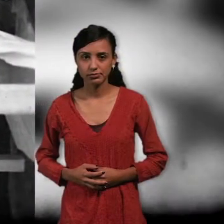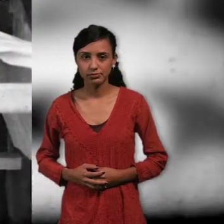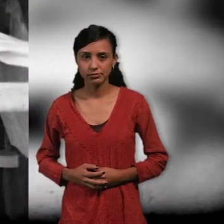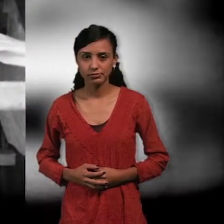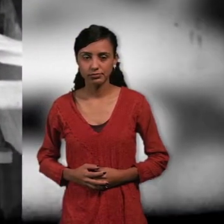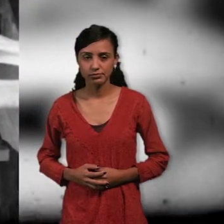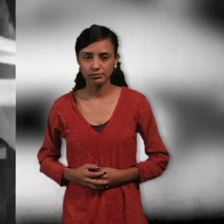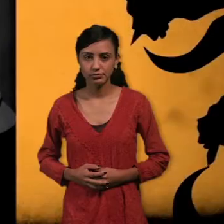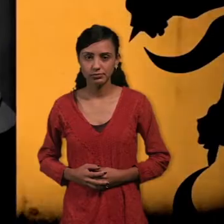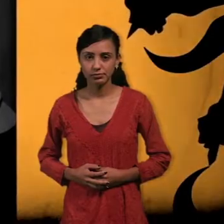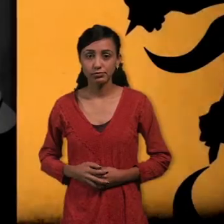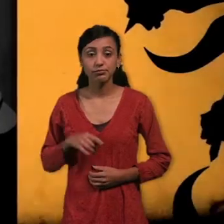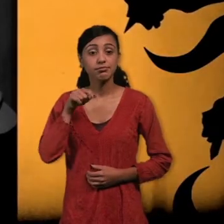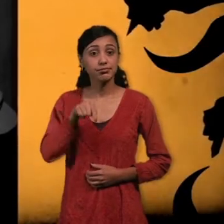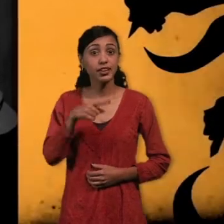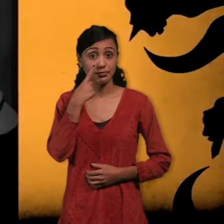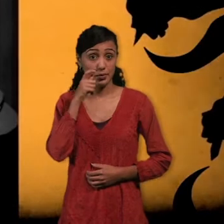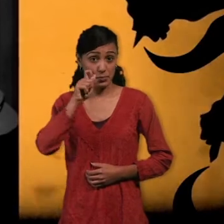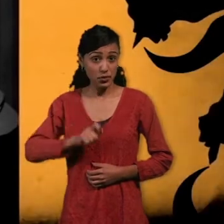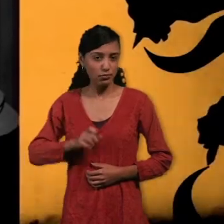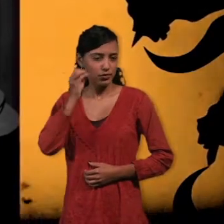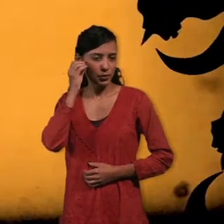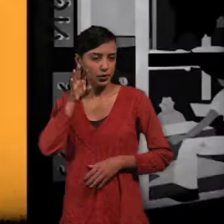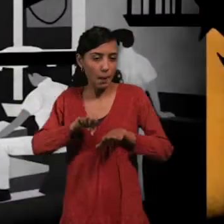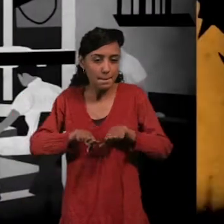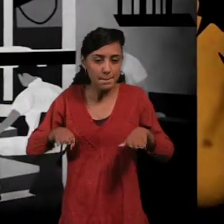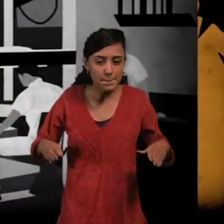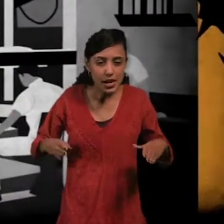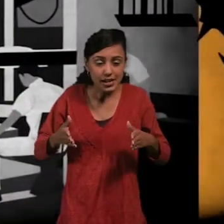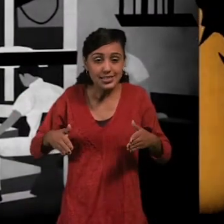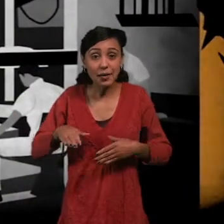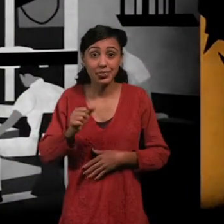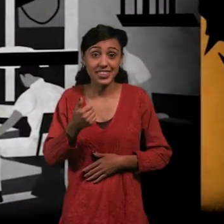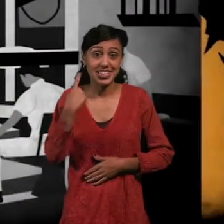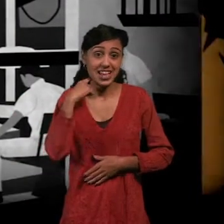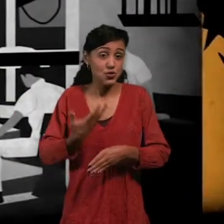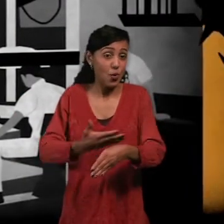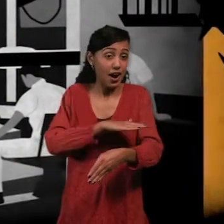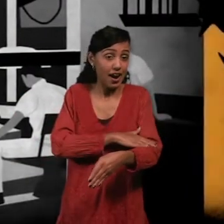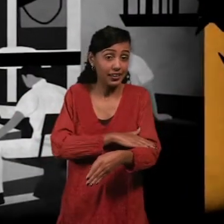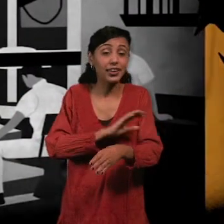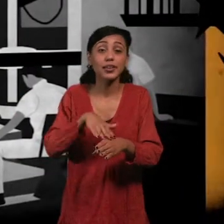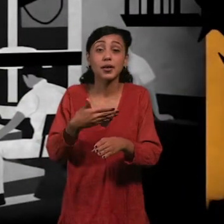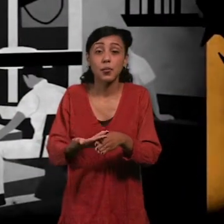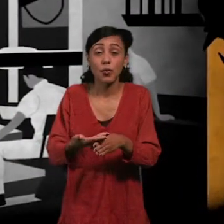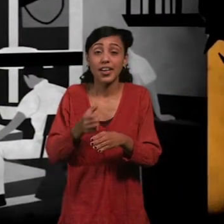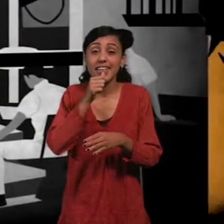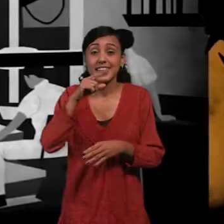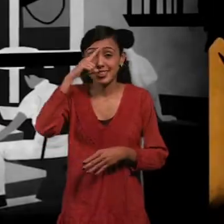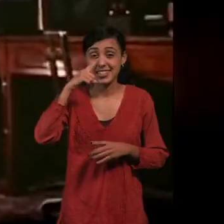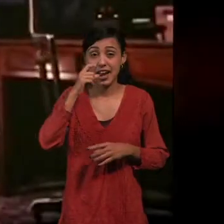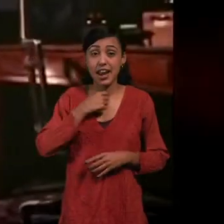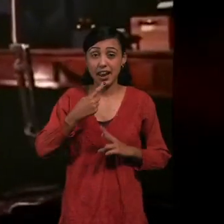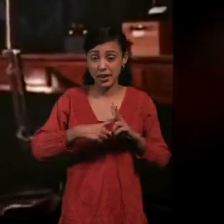A Lotte Reiniger se le atribuye la invención de la mesa multiplano, 10 años antes que los estudios Disney comenzaran